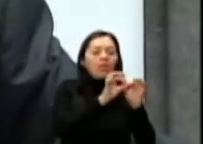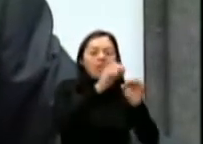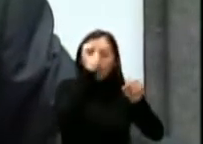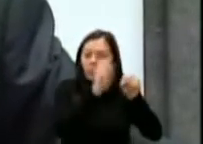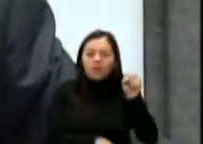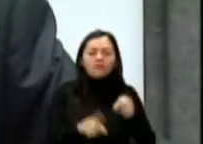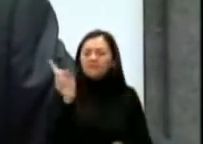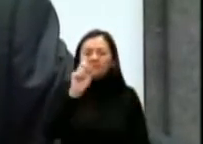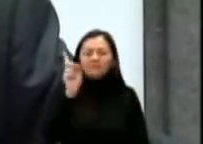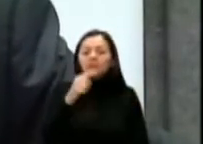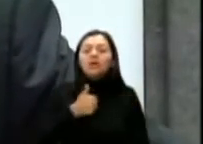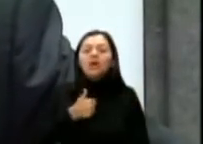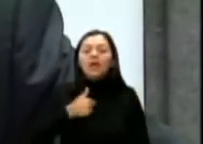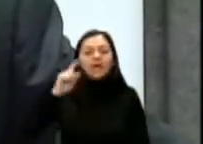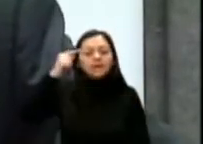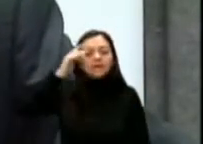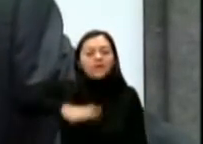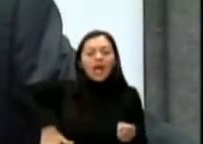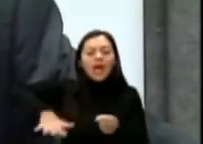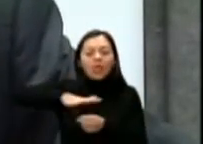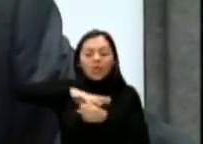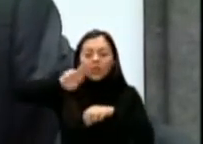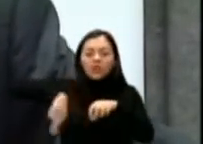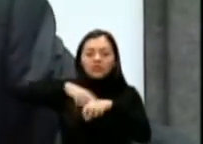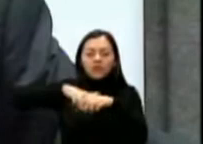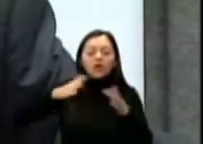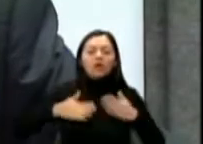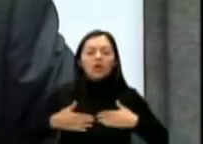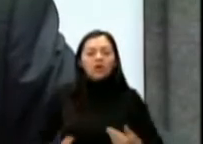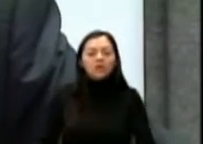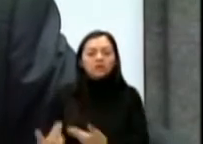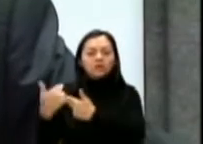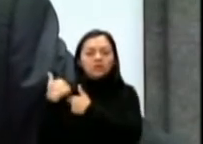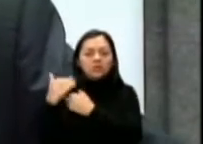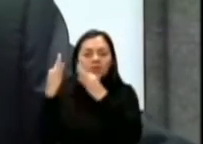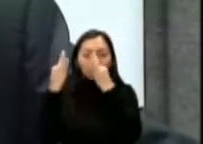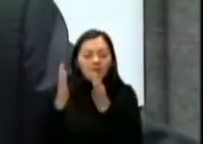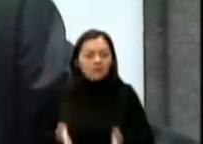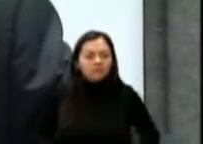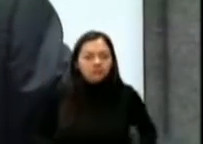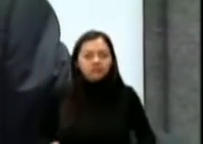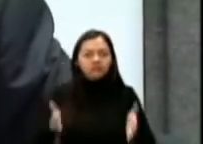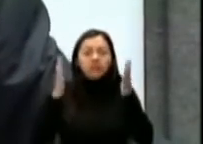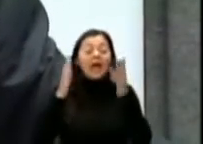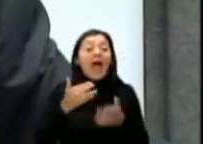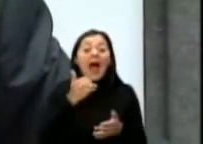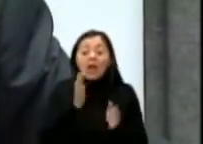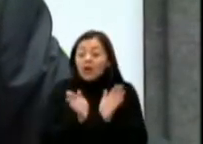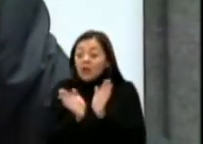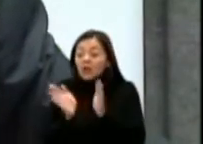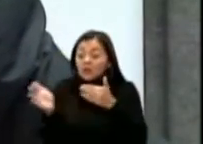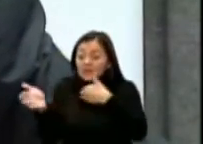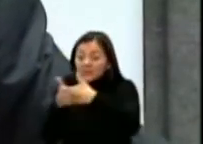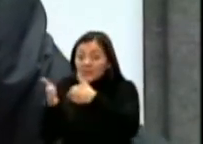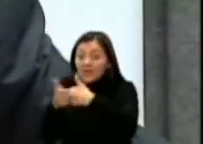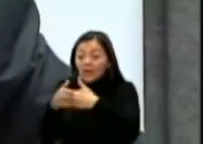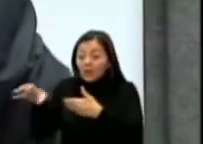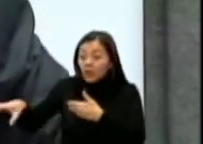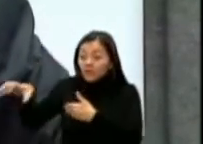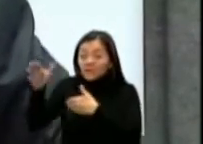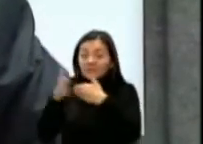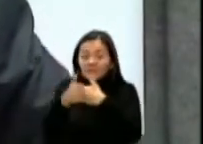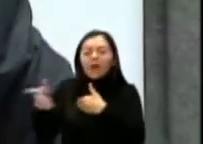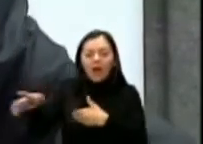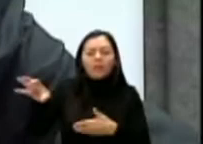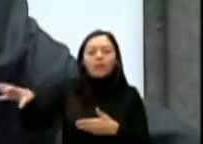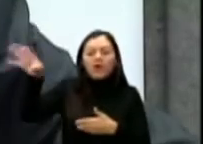hemos hecho vialidad secundarias que normalmente le corresponde hacer las prefecturas ante la falta de atención de algunos gobiernos autónomos